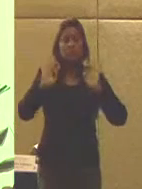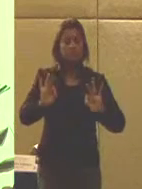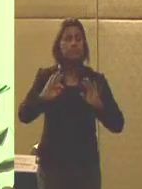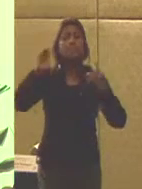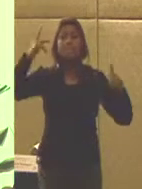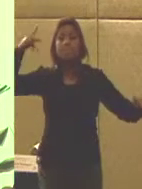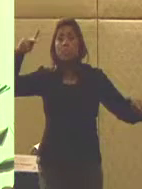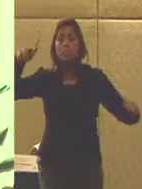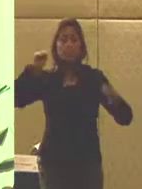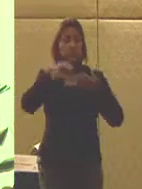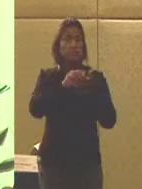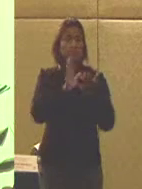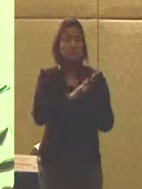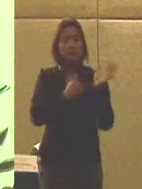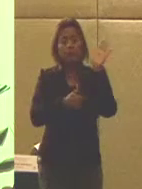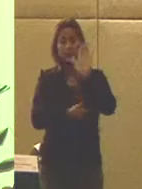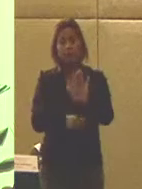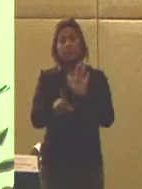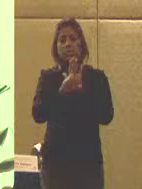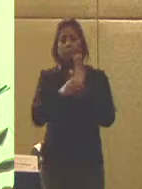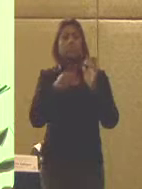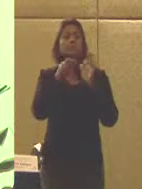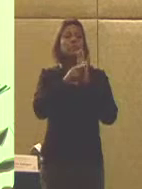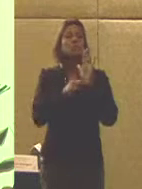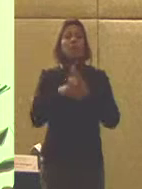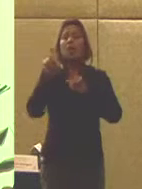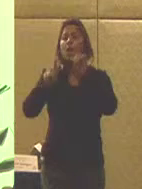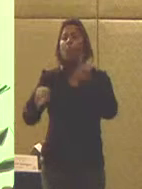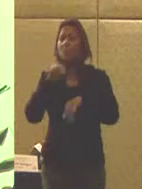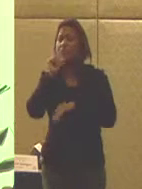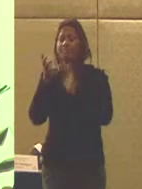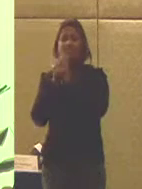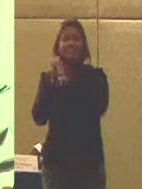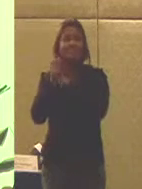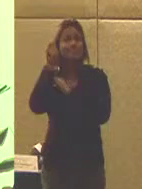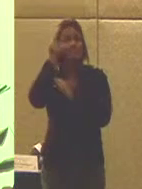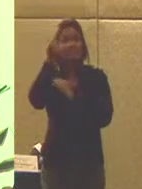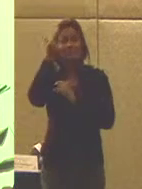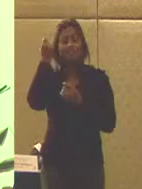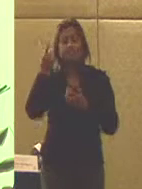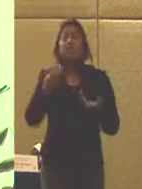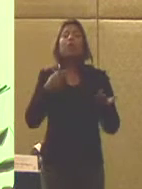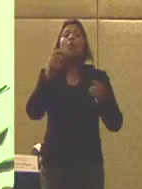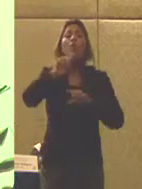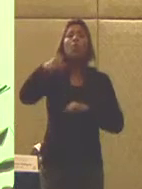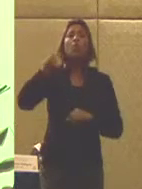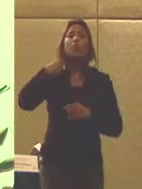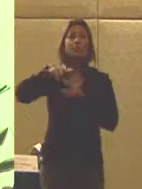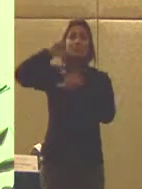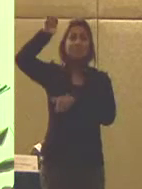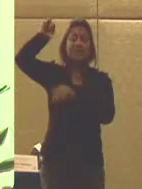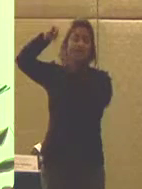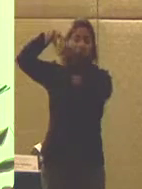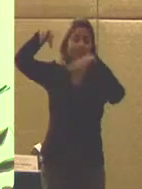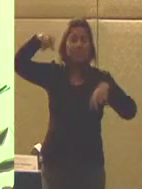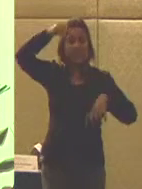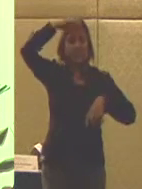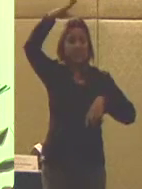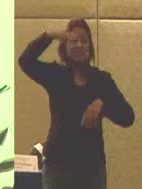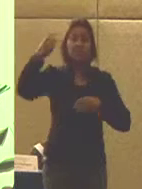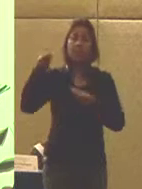en el nivel nacional, falta de capacidades técnicas, un excesivo centralismo y una falta de participación